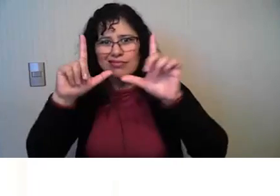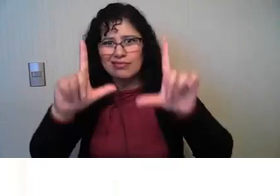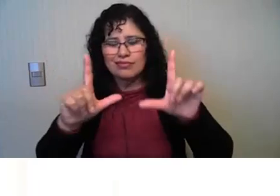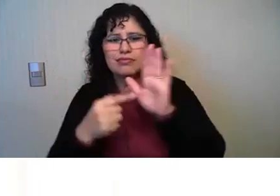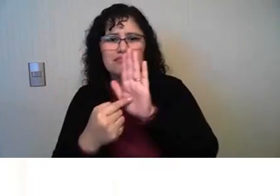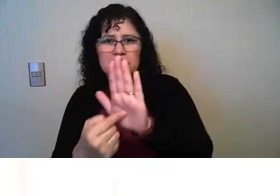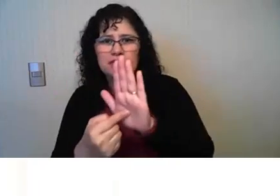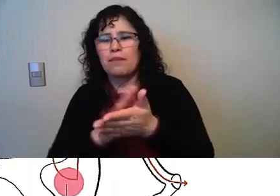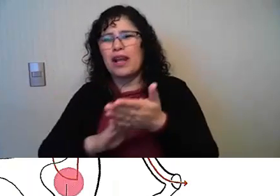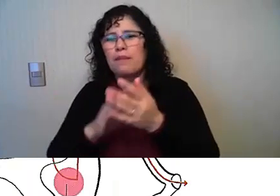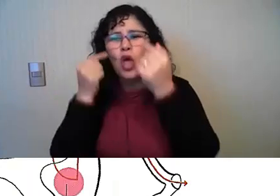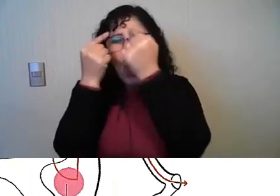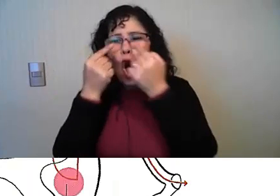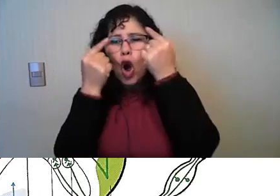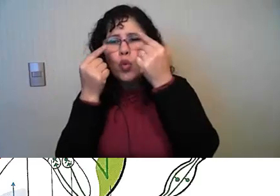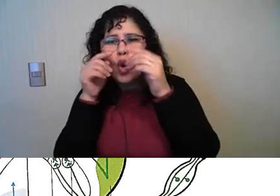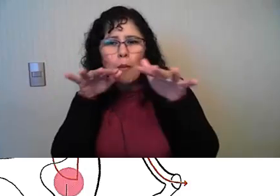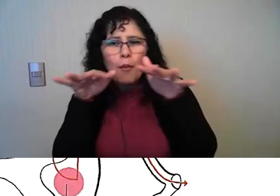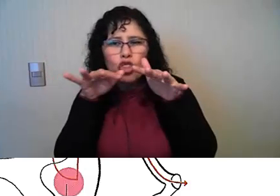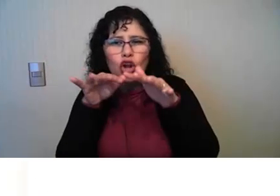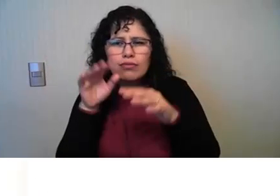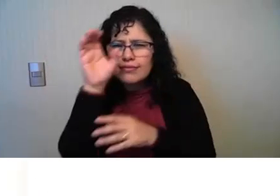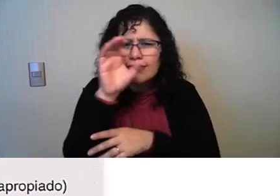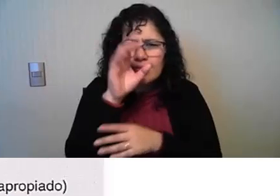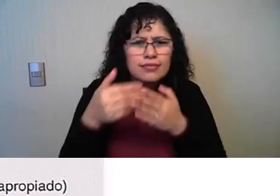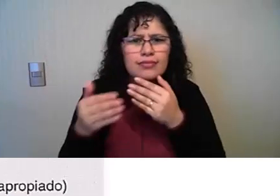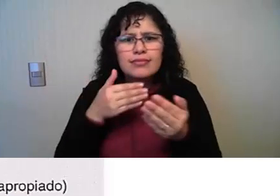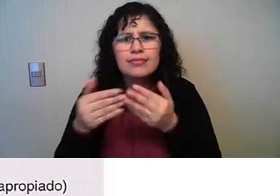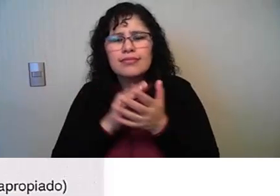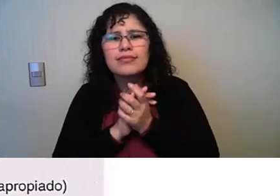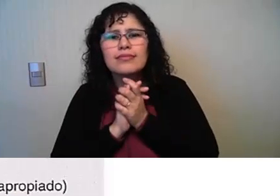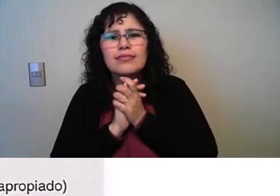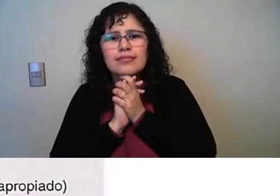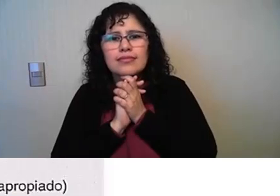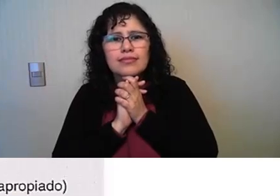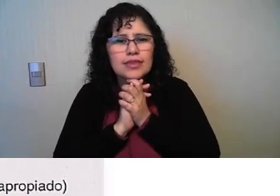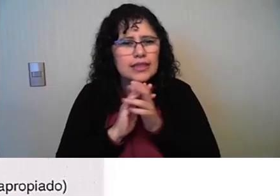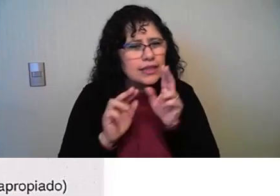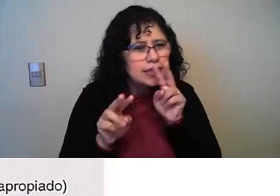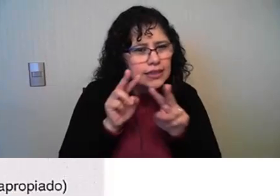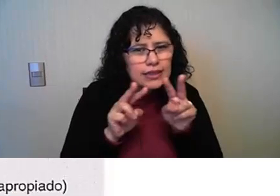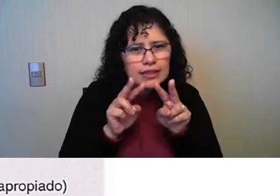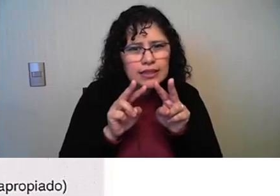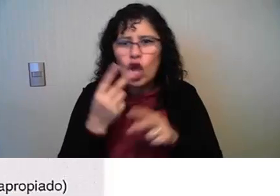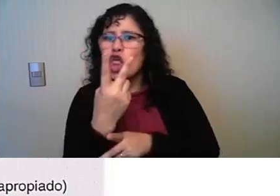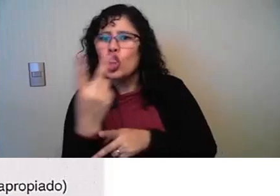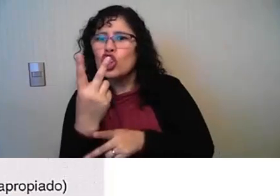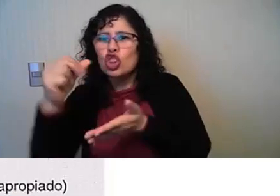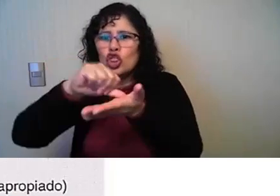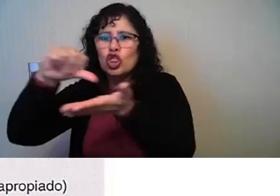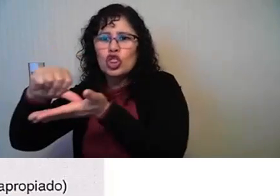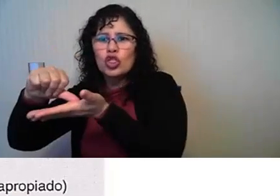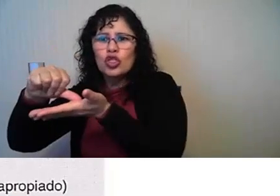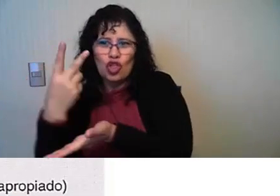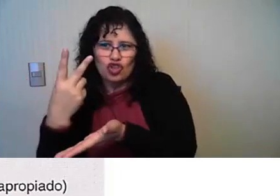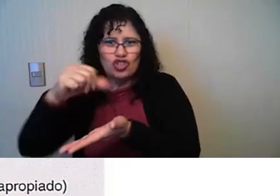oculomotor. Vamos a buscarlo. Perdón. Oculomotor. Dos núcleos.